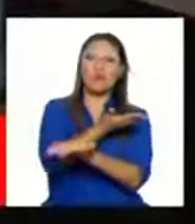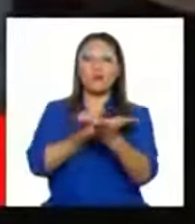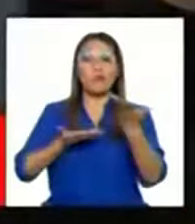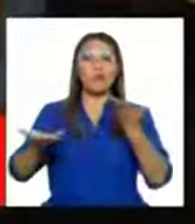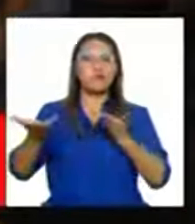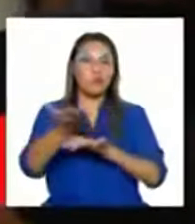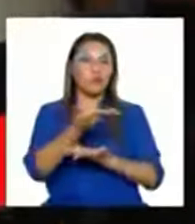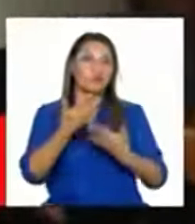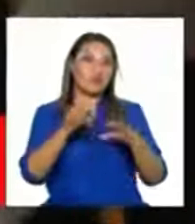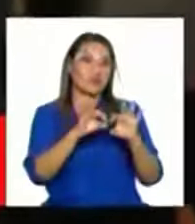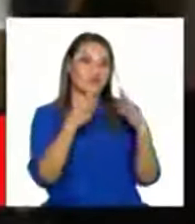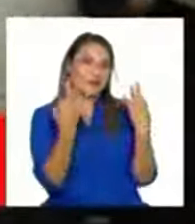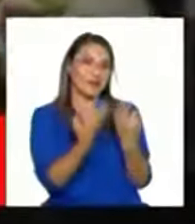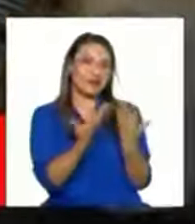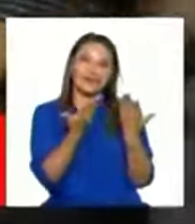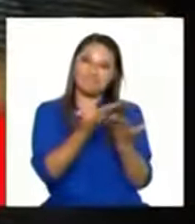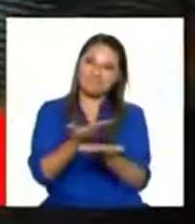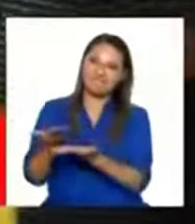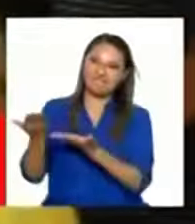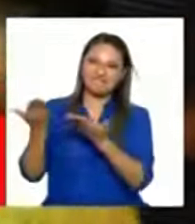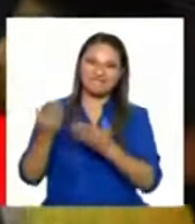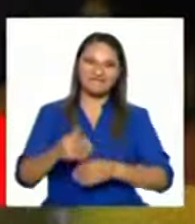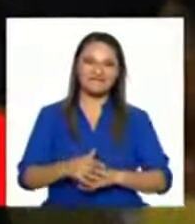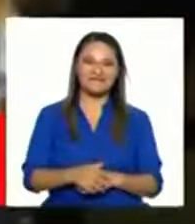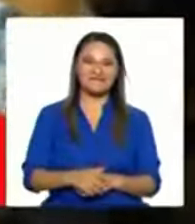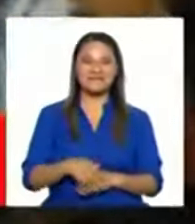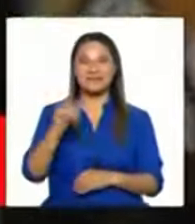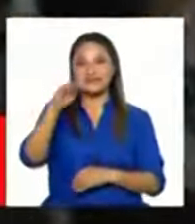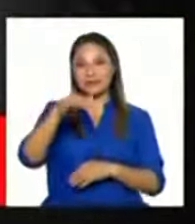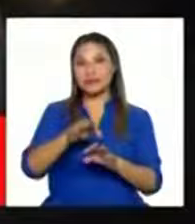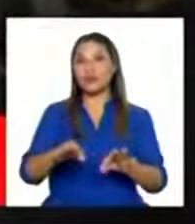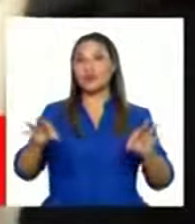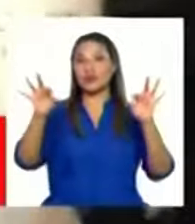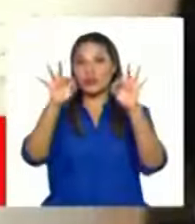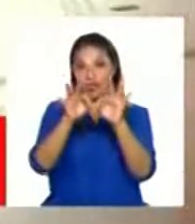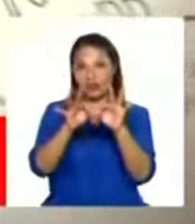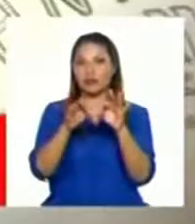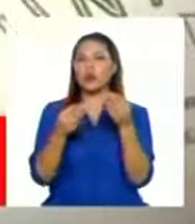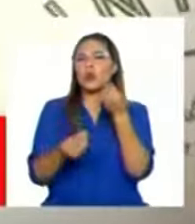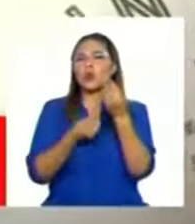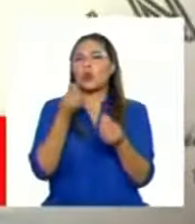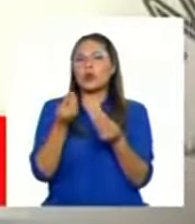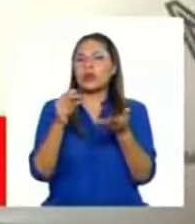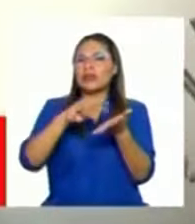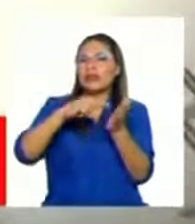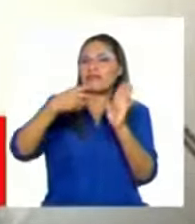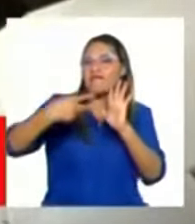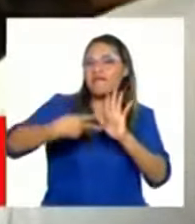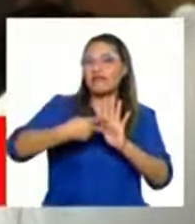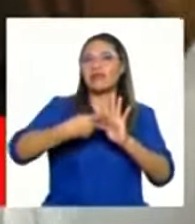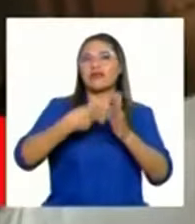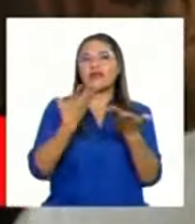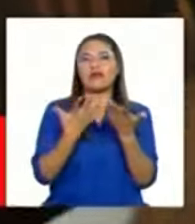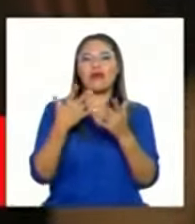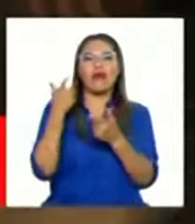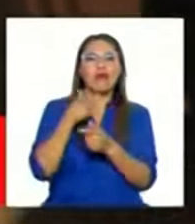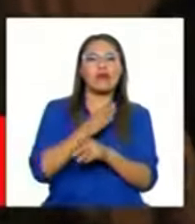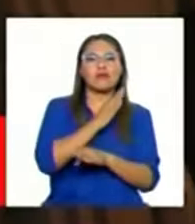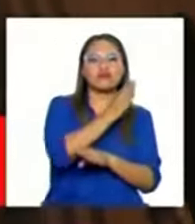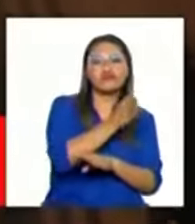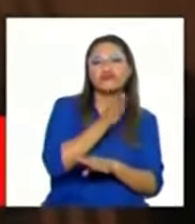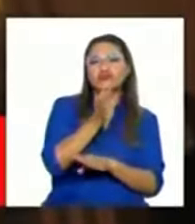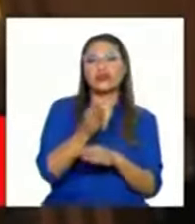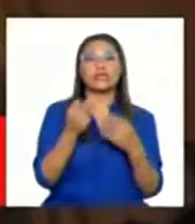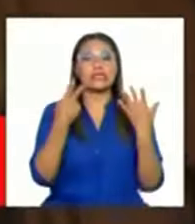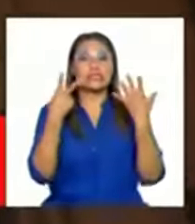esta Semana Santa. Y recordemos, además, es muy importante recordar en qué consiste el recorrido tradicional de las 7